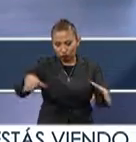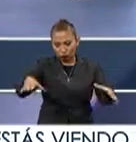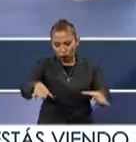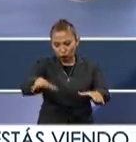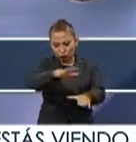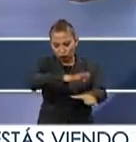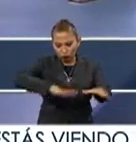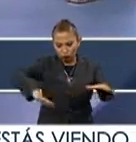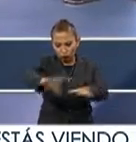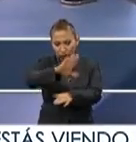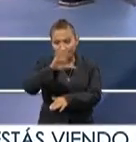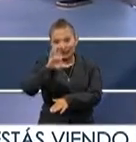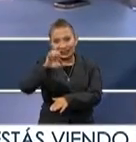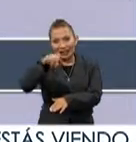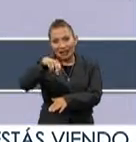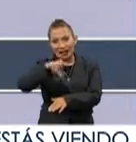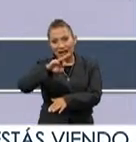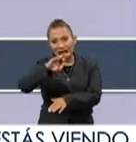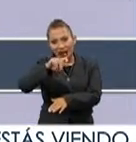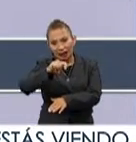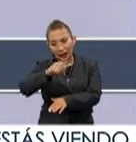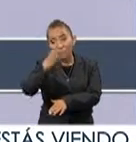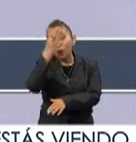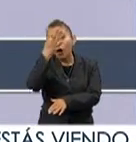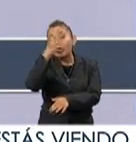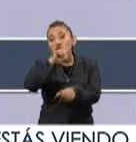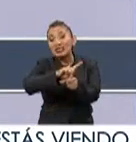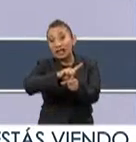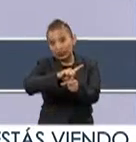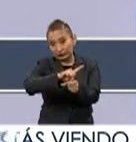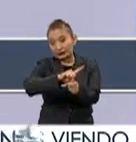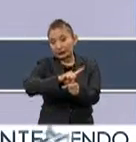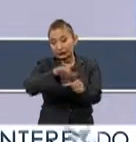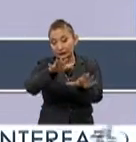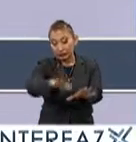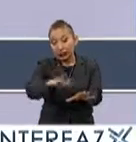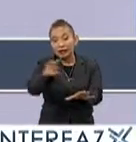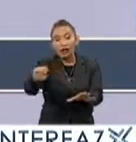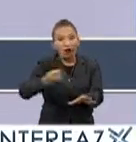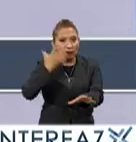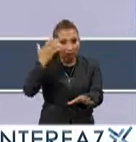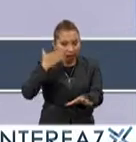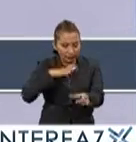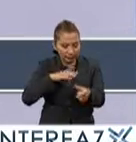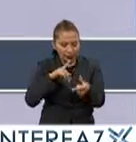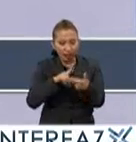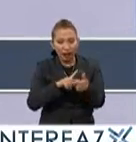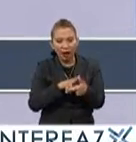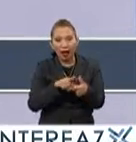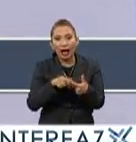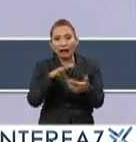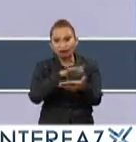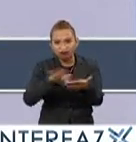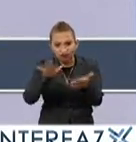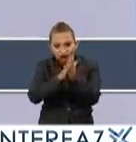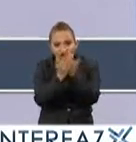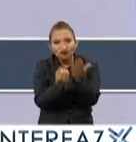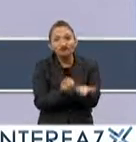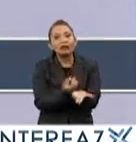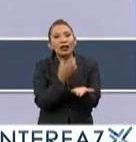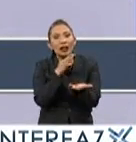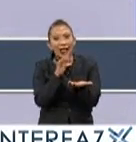central del CENAR. Vamos a estar 4 días y vamos a tener conferencias, vamos a tener